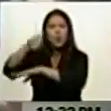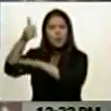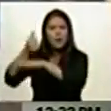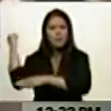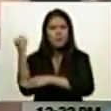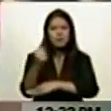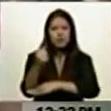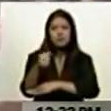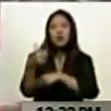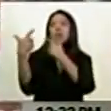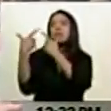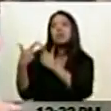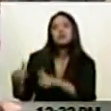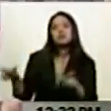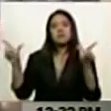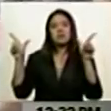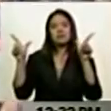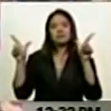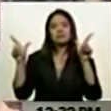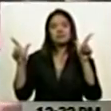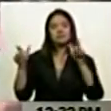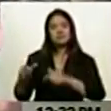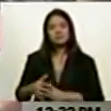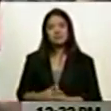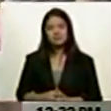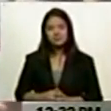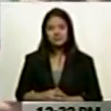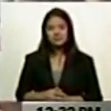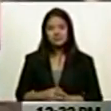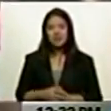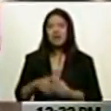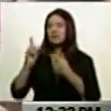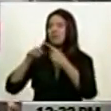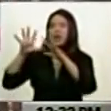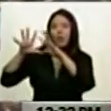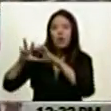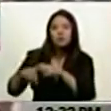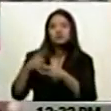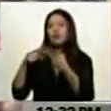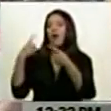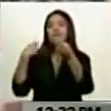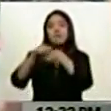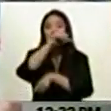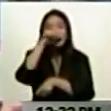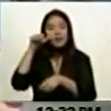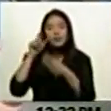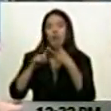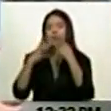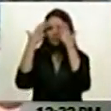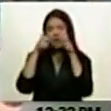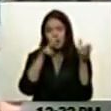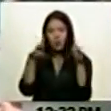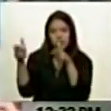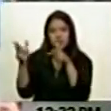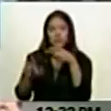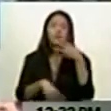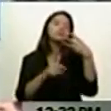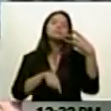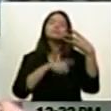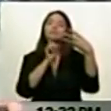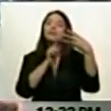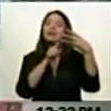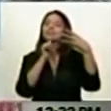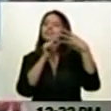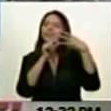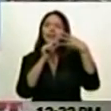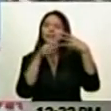malandros. Quieren dejar impunes los delitos de corrupción, de narcotráfico, de terrorismo. Y una tercera ley